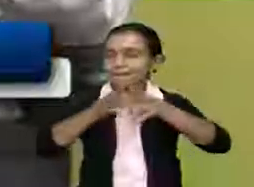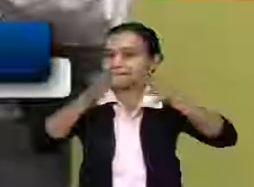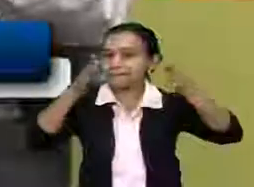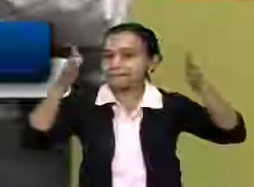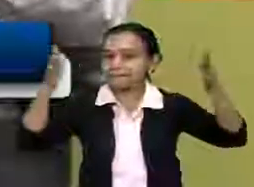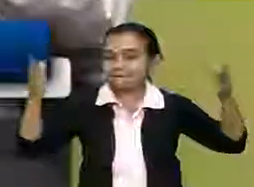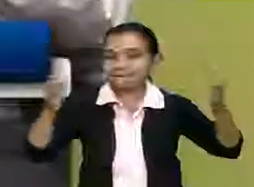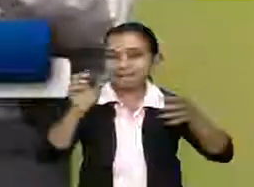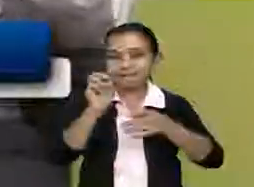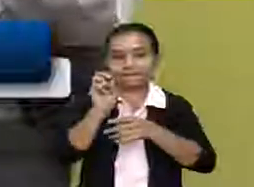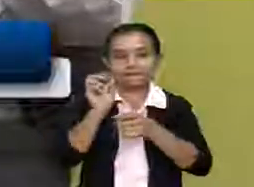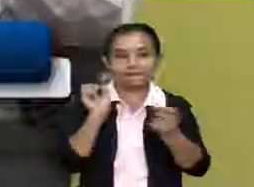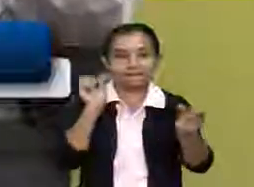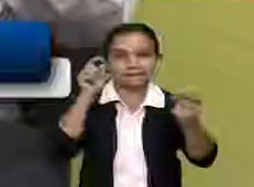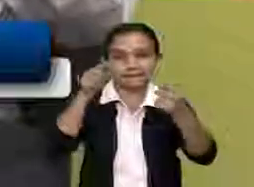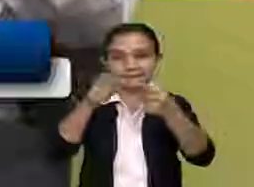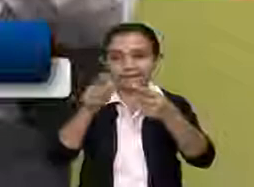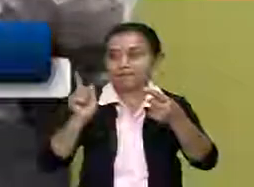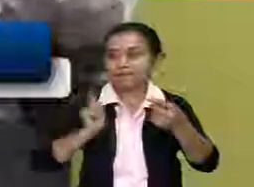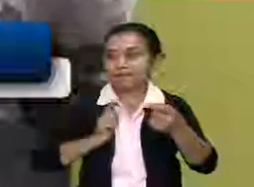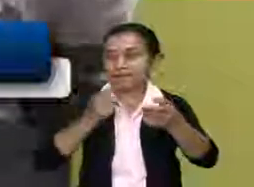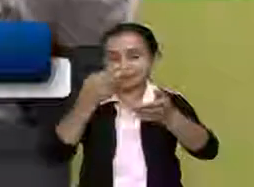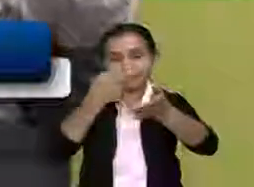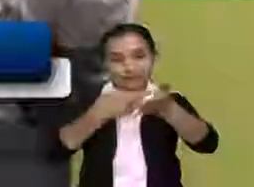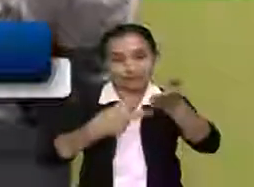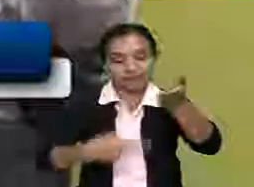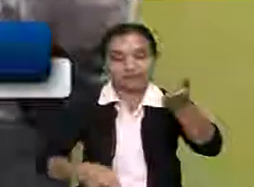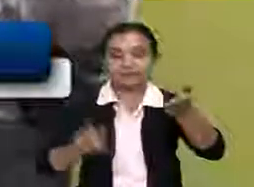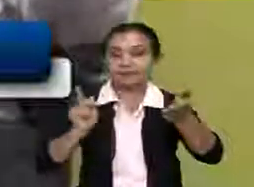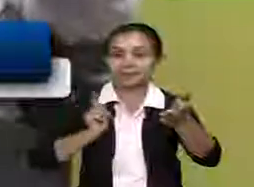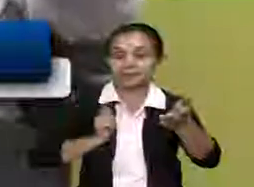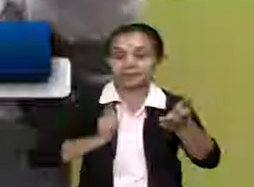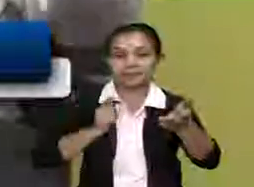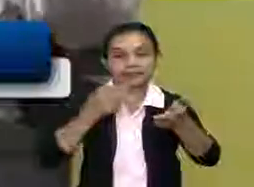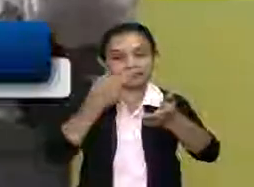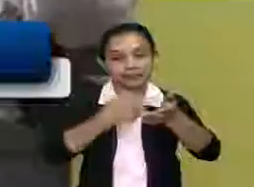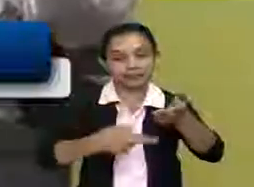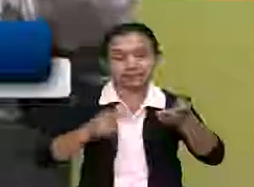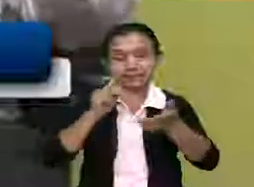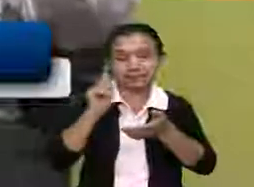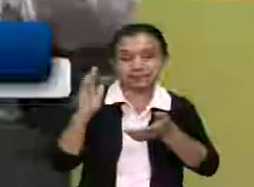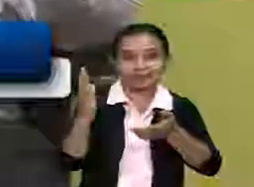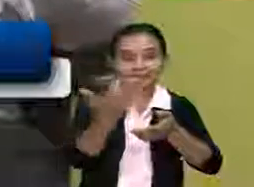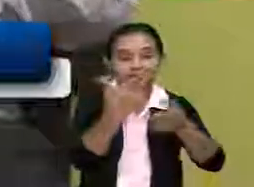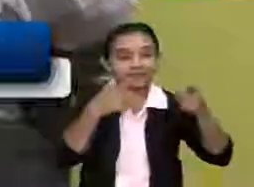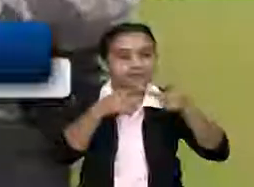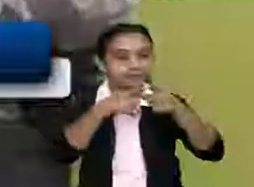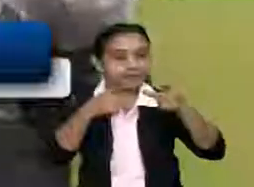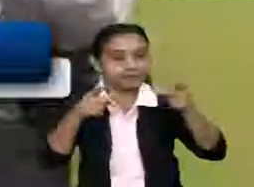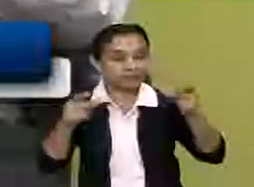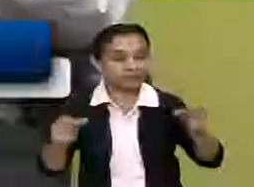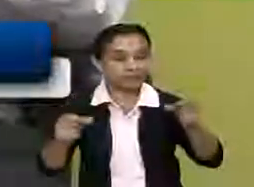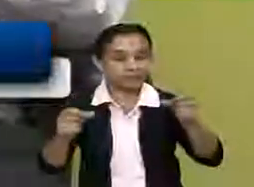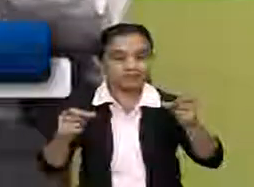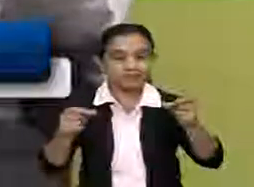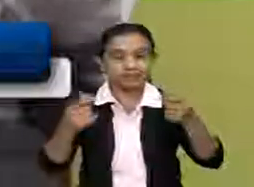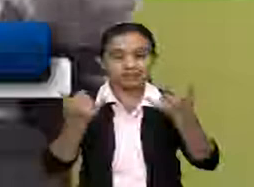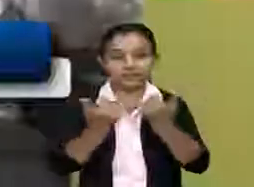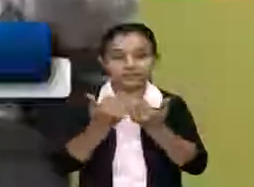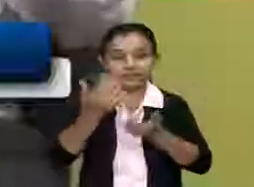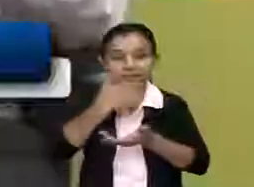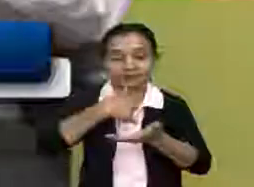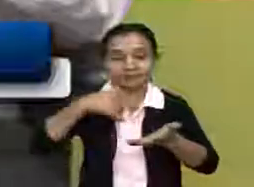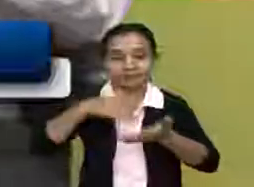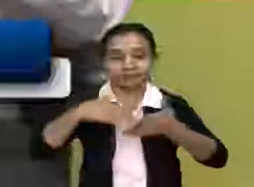objetivo colectar sangre y entregar sangre a toda la capital que es maná watson está la unidad de salud más grande como el